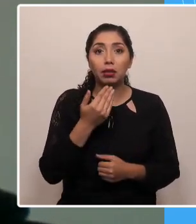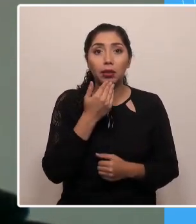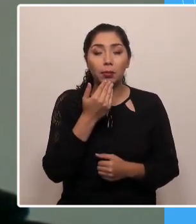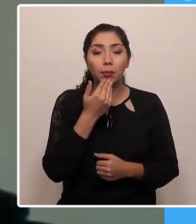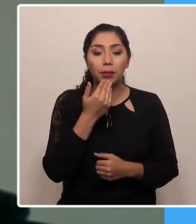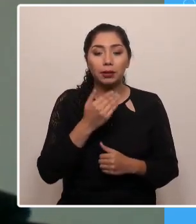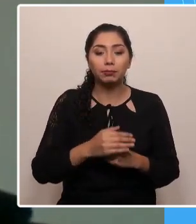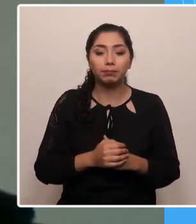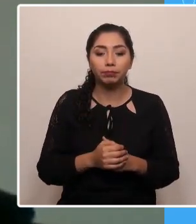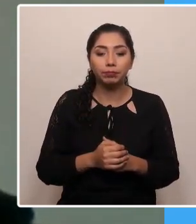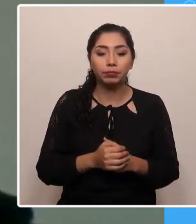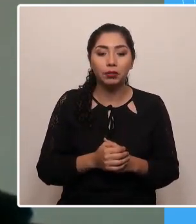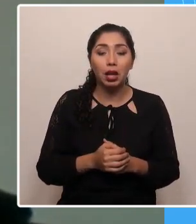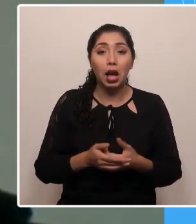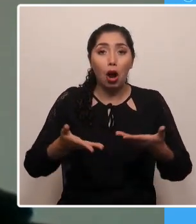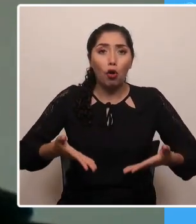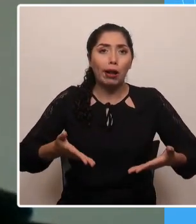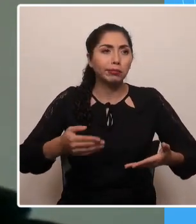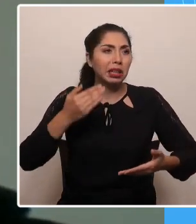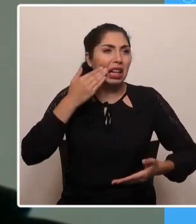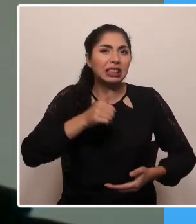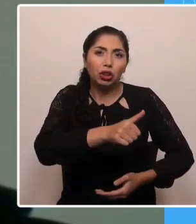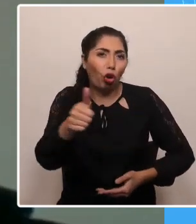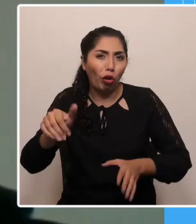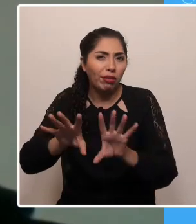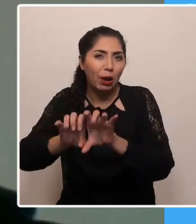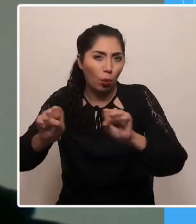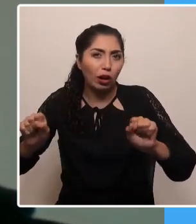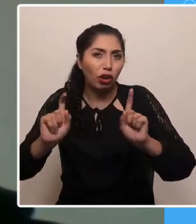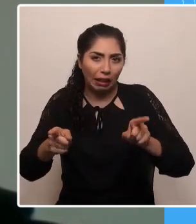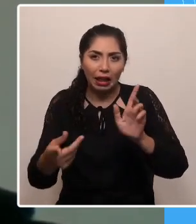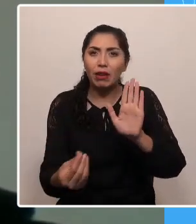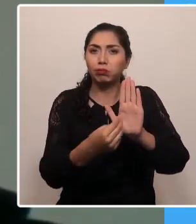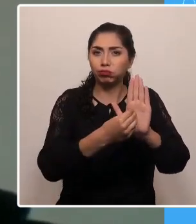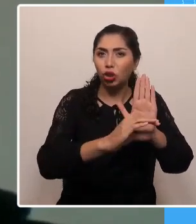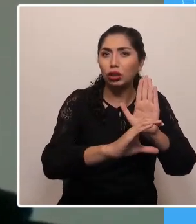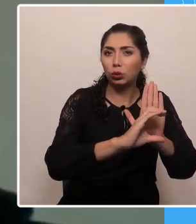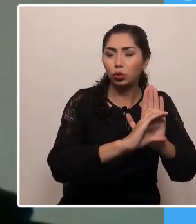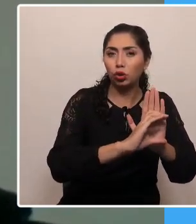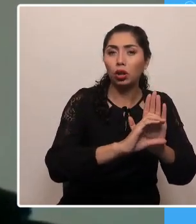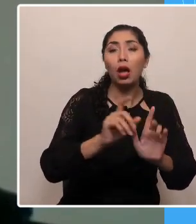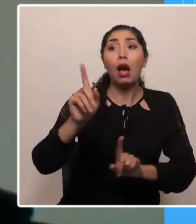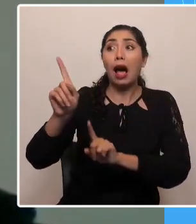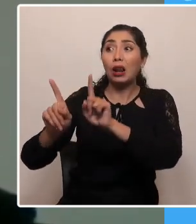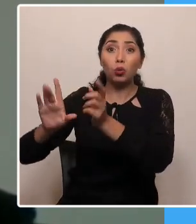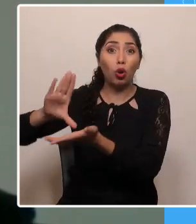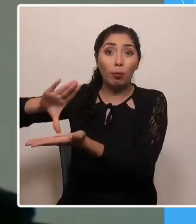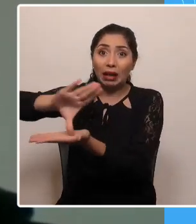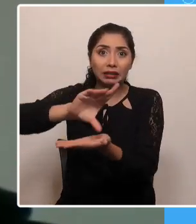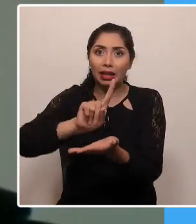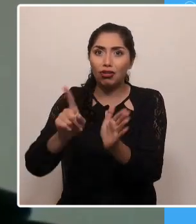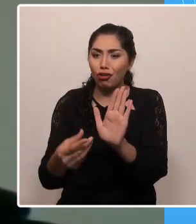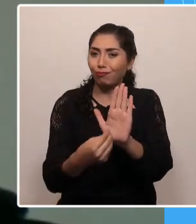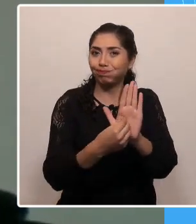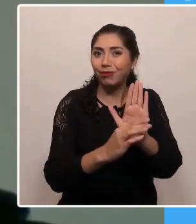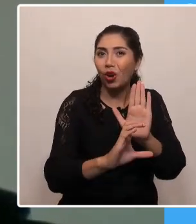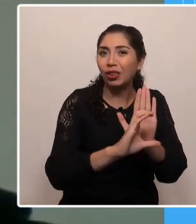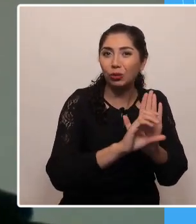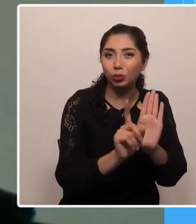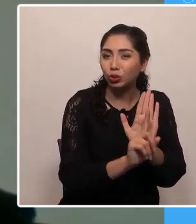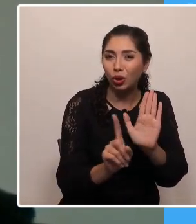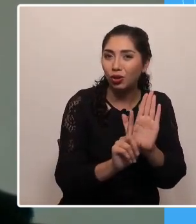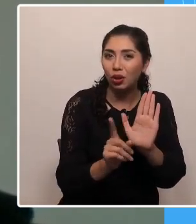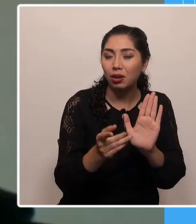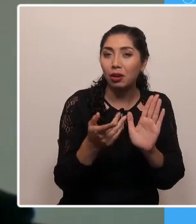estar o no en la Constitución, porque algunos países no los establecen en la Constitución. Pues bien, ya sabemos